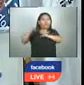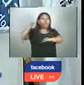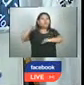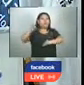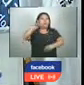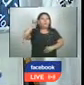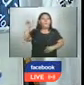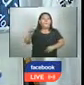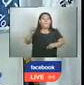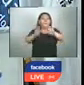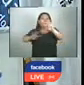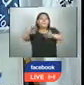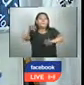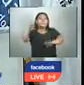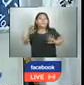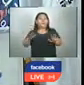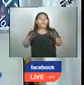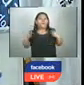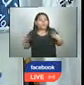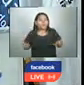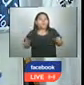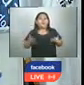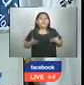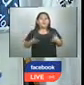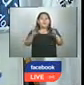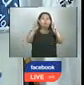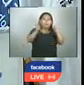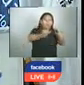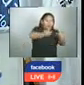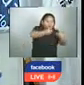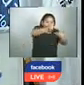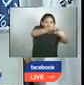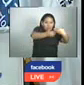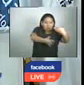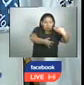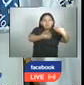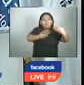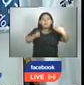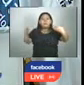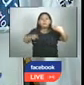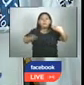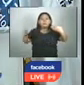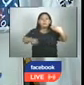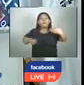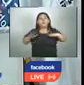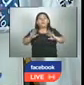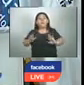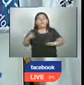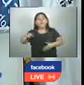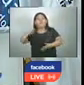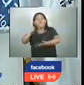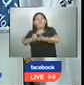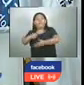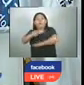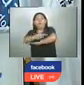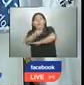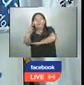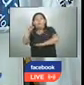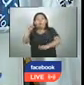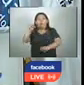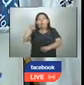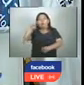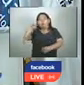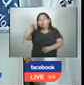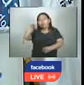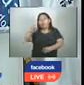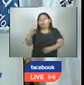90%. Coincide precisamente tanto con los datos de CEPA de inmigración y me imagino que también de aduana. A la fecha tenemos alrededor de